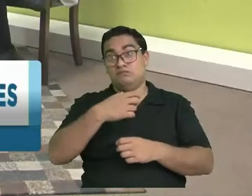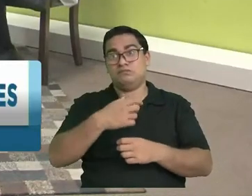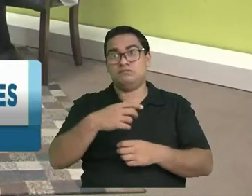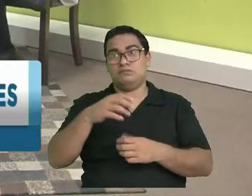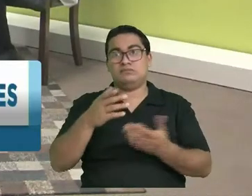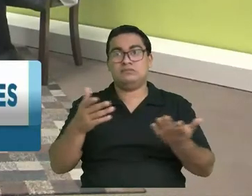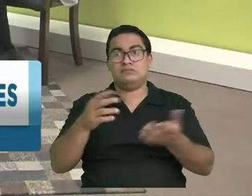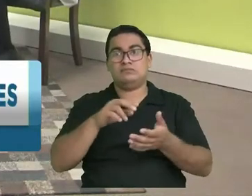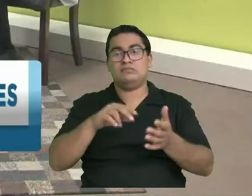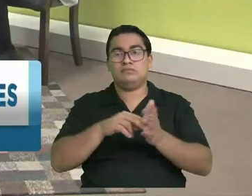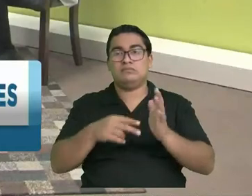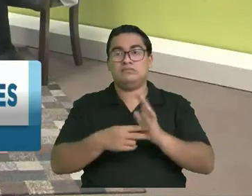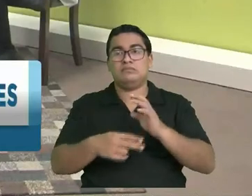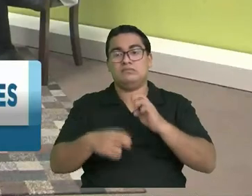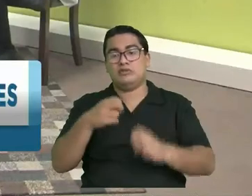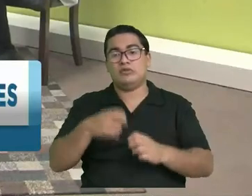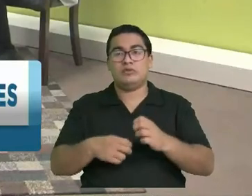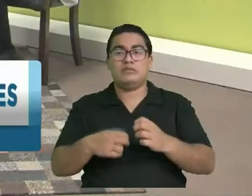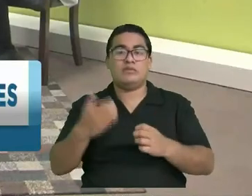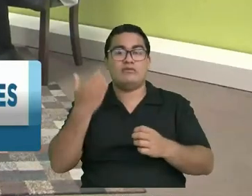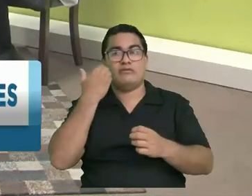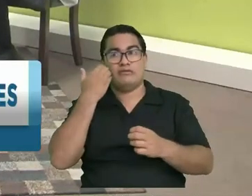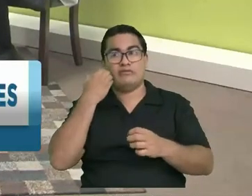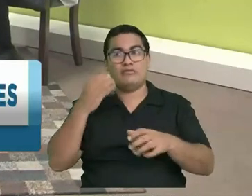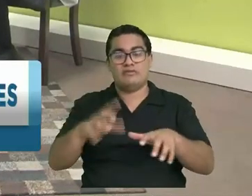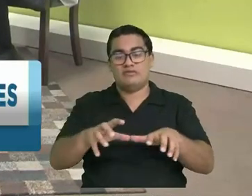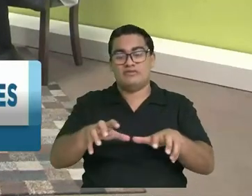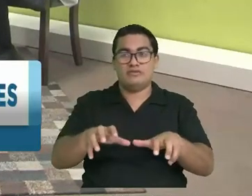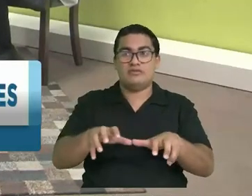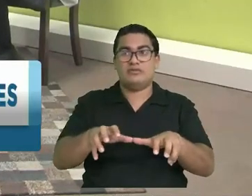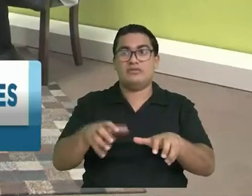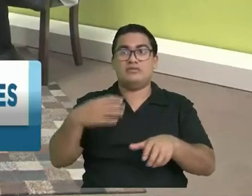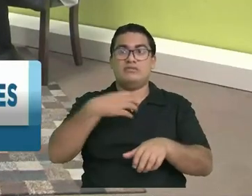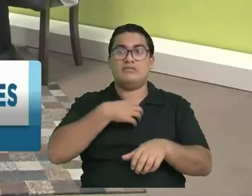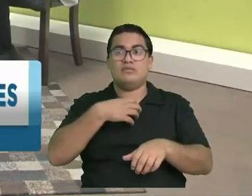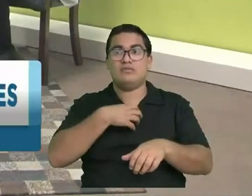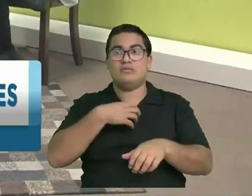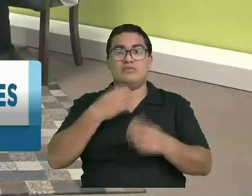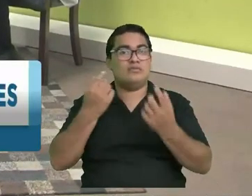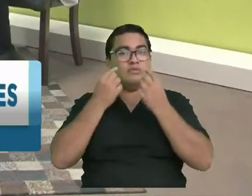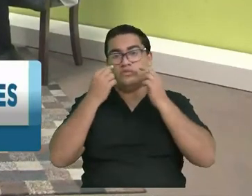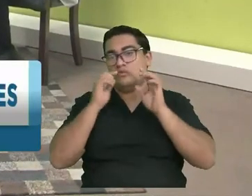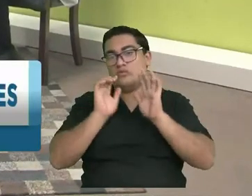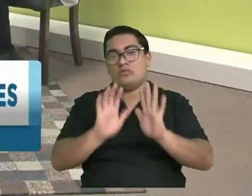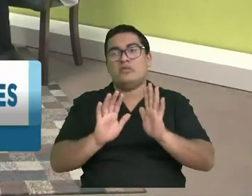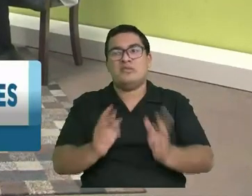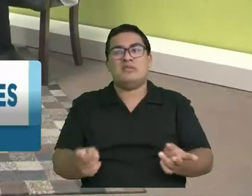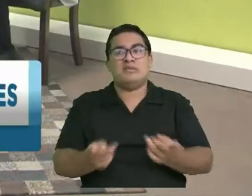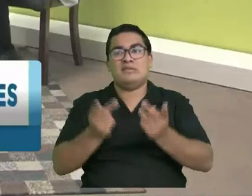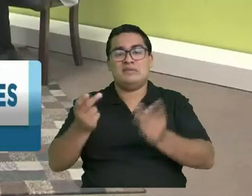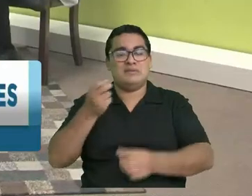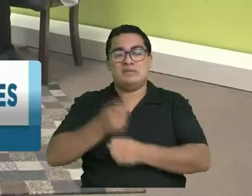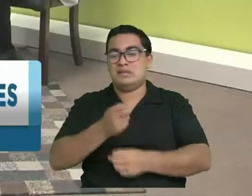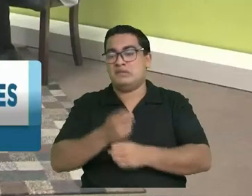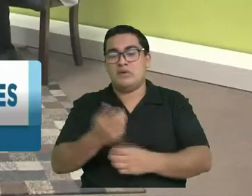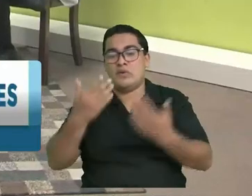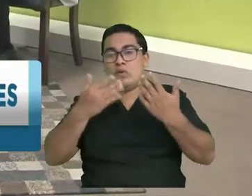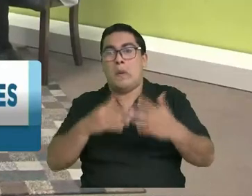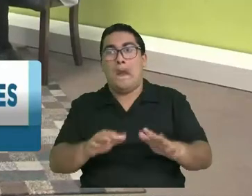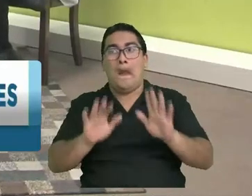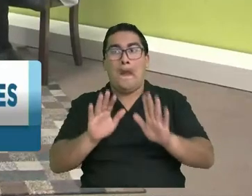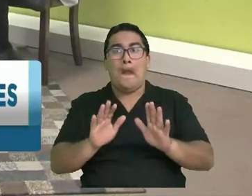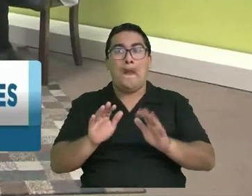un problema de salud serio, porque afectaría hasta inclusive su vida convencional, su actividad funcional normal, ya esa